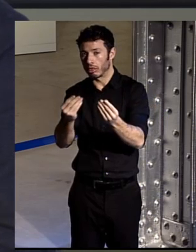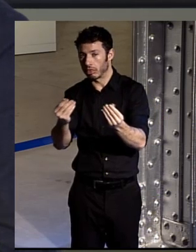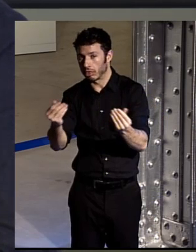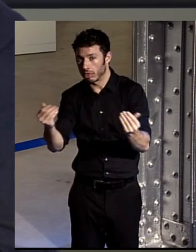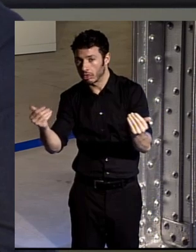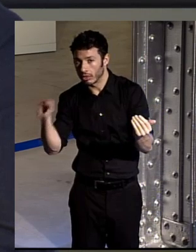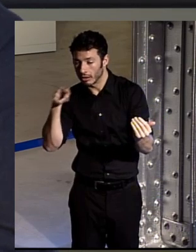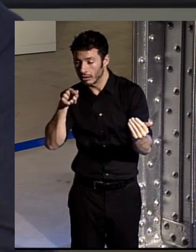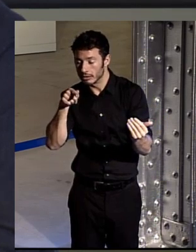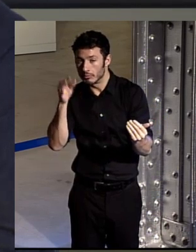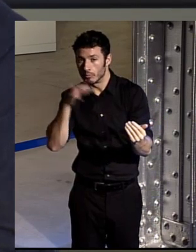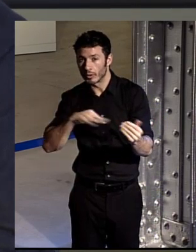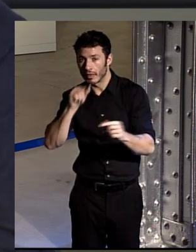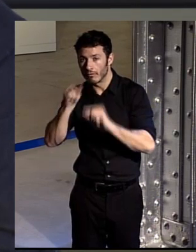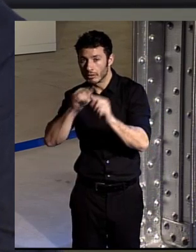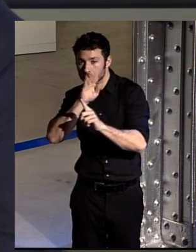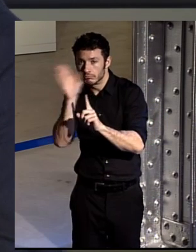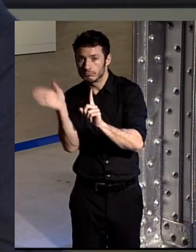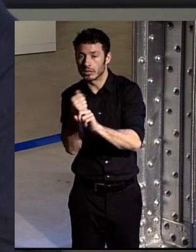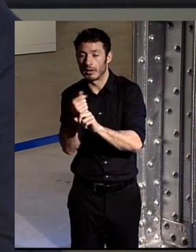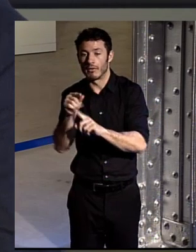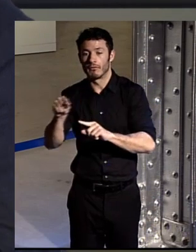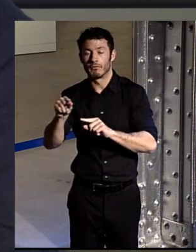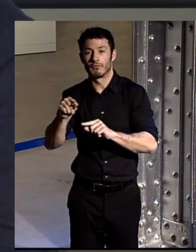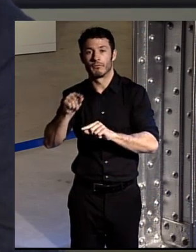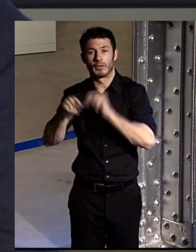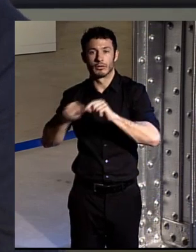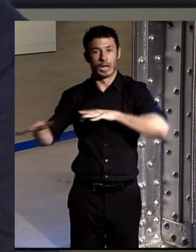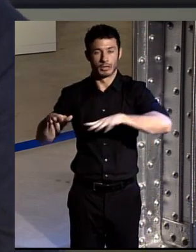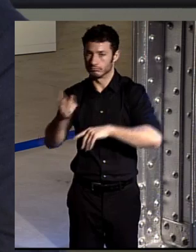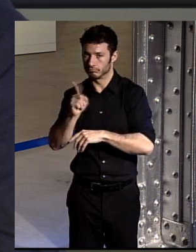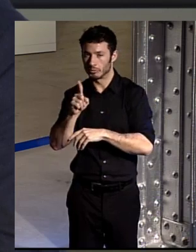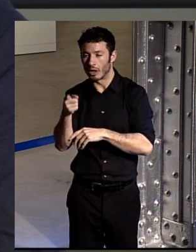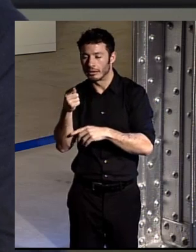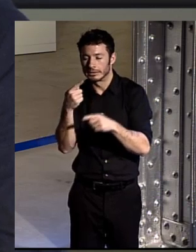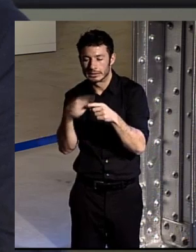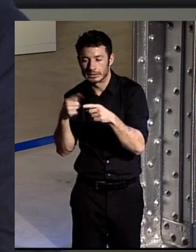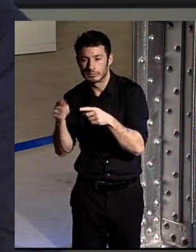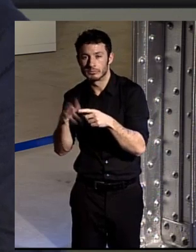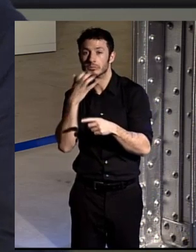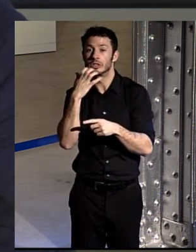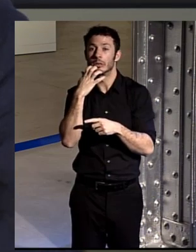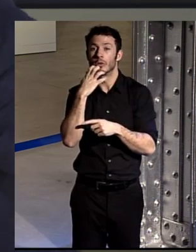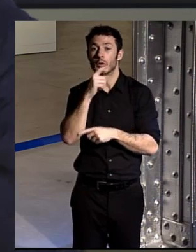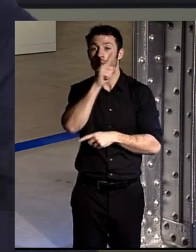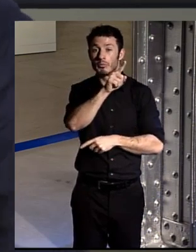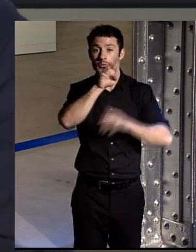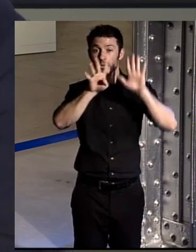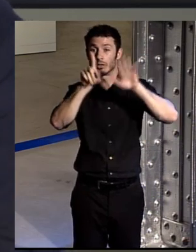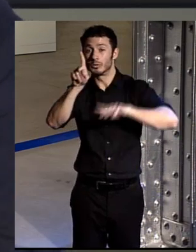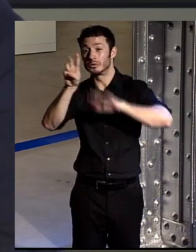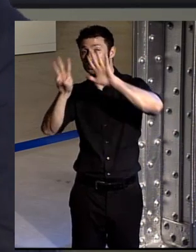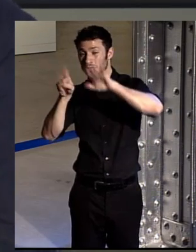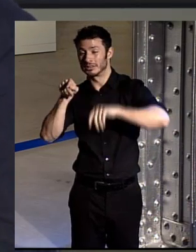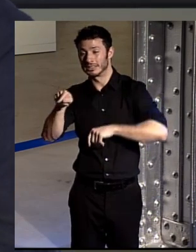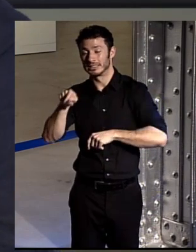pueden encontrar, quizá no están activos esos virus, pero sí restos, por ejemplo, del virus de la gripe de 1918, y ahí se ha podido reconstruir